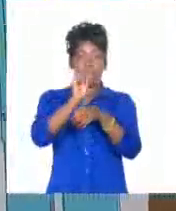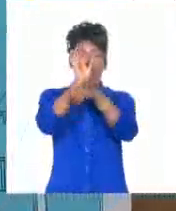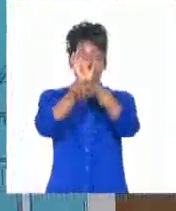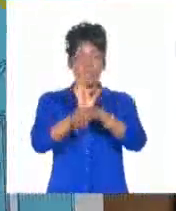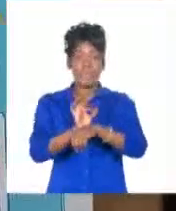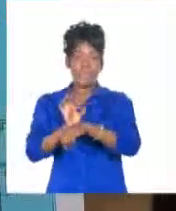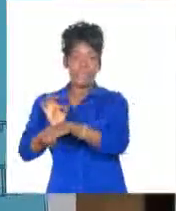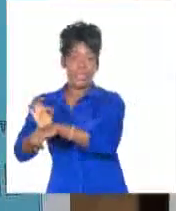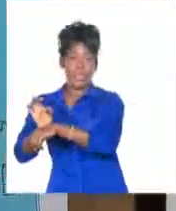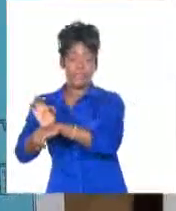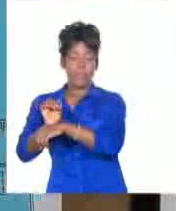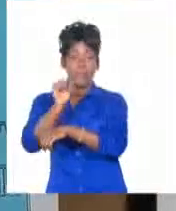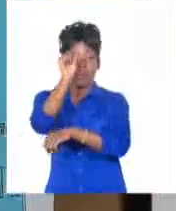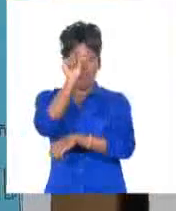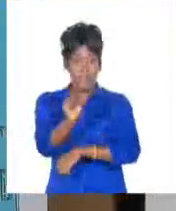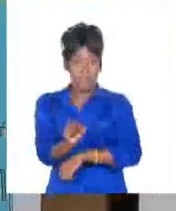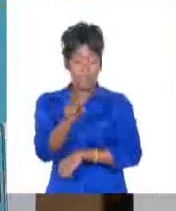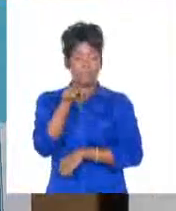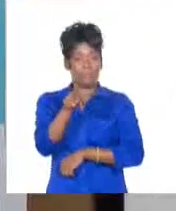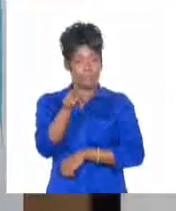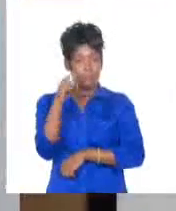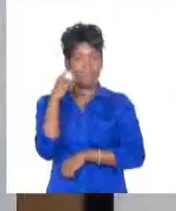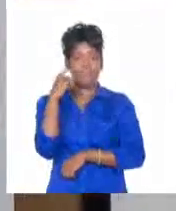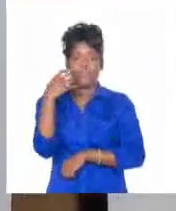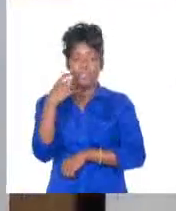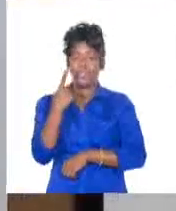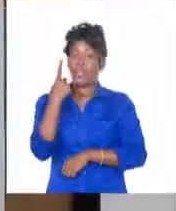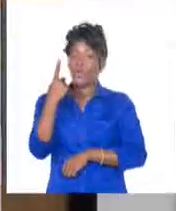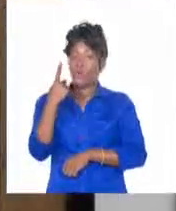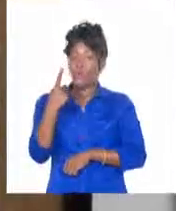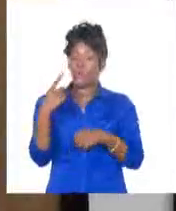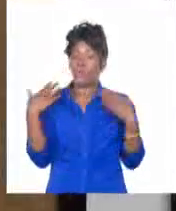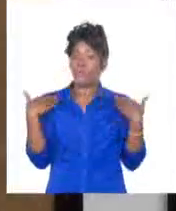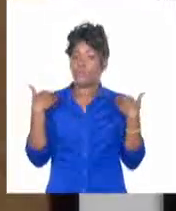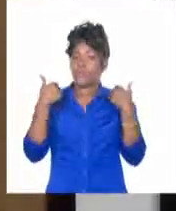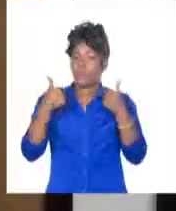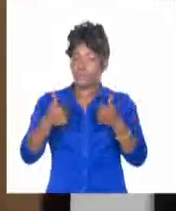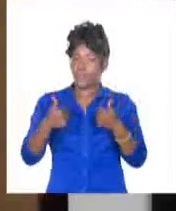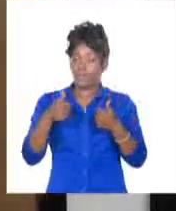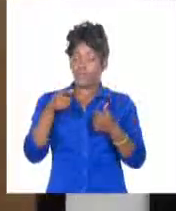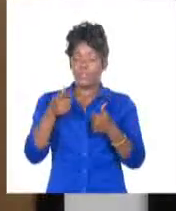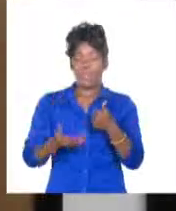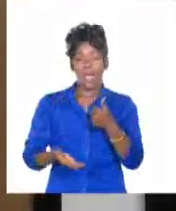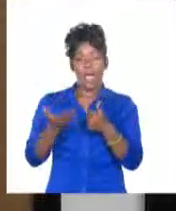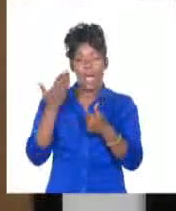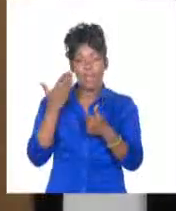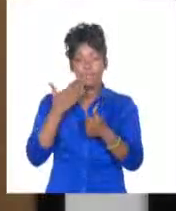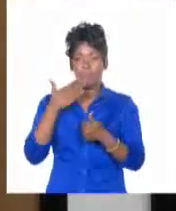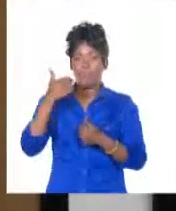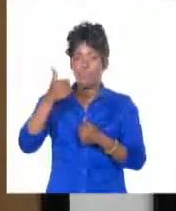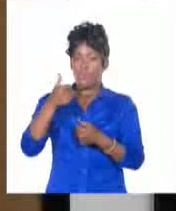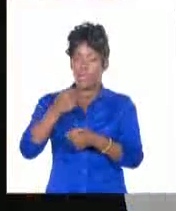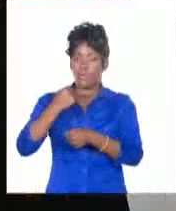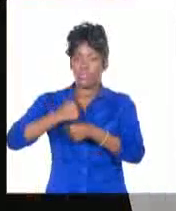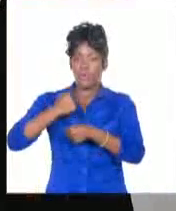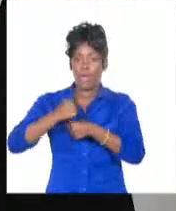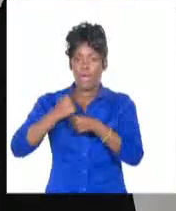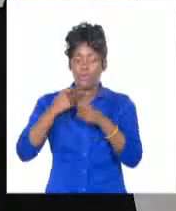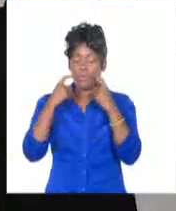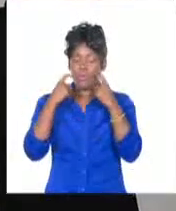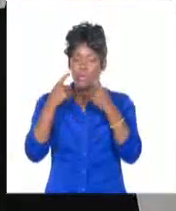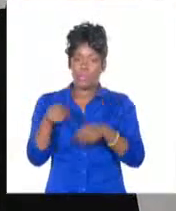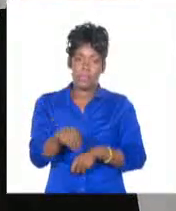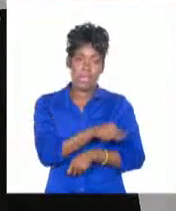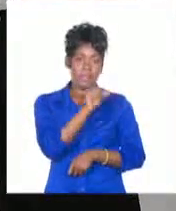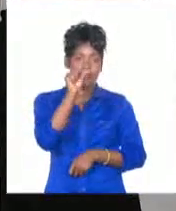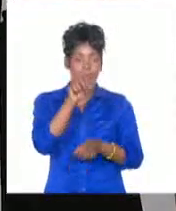con el apoyo del reconocido artista cubano Humberto Peña, recientemente fallecido, quien fuese figura fundamental en la creación de la